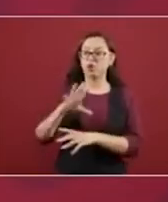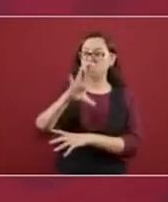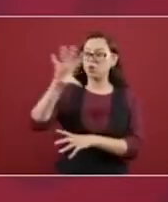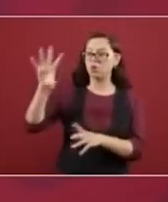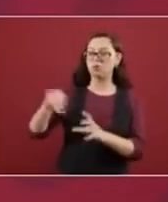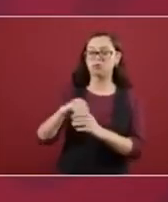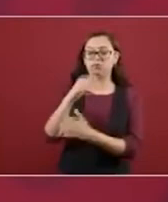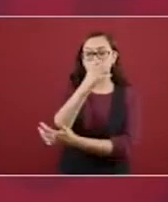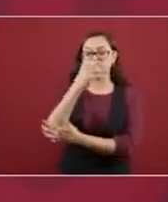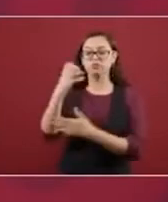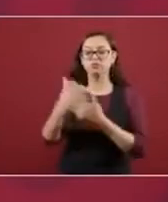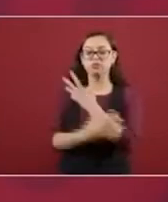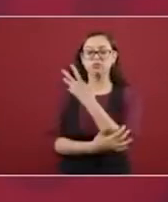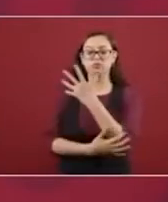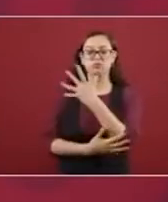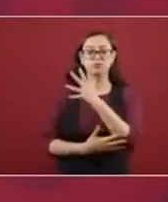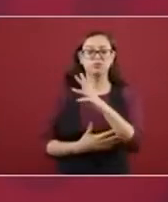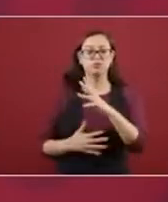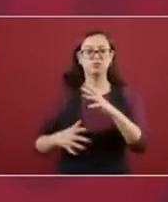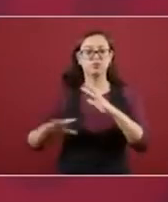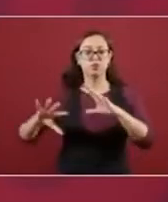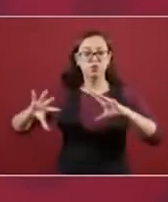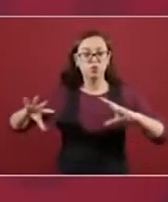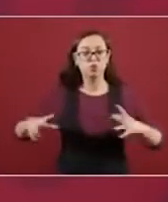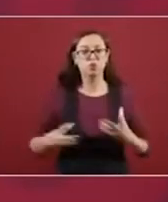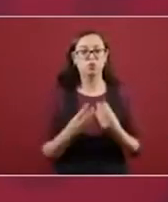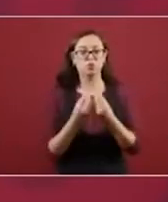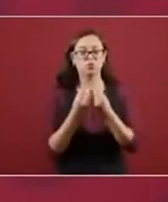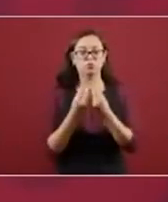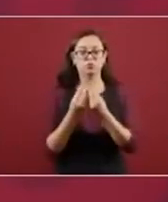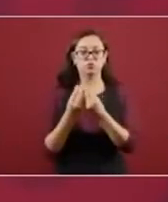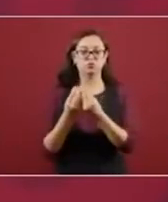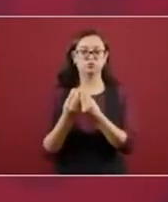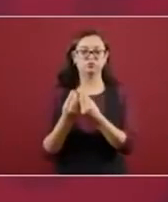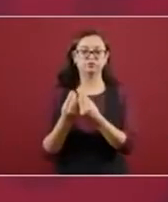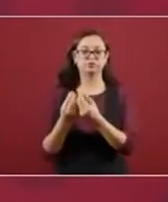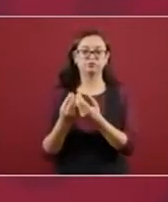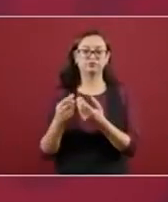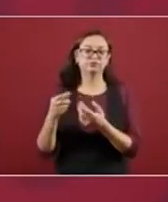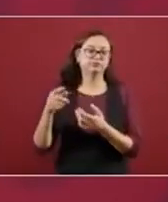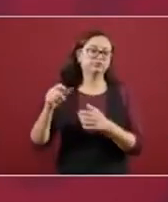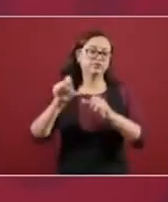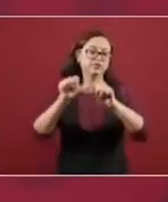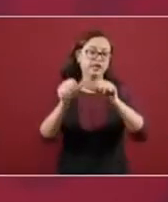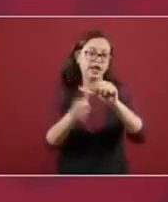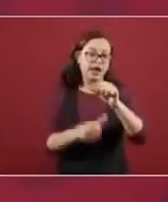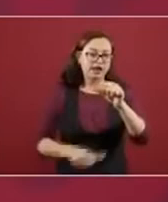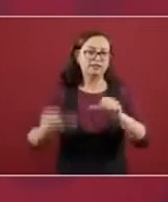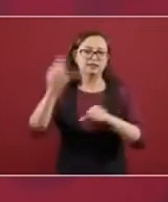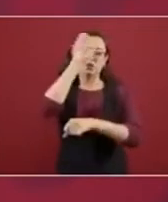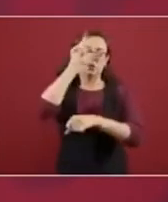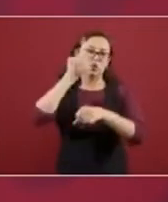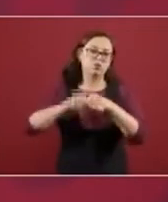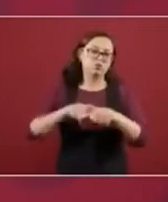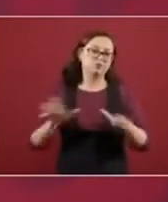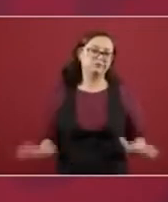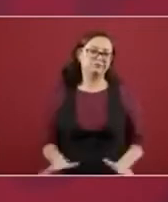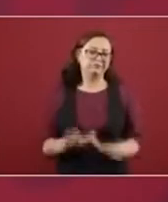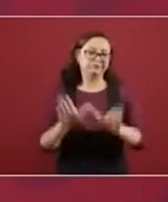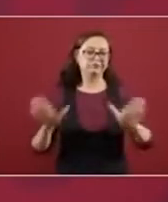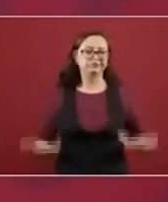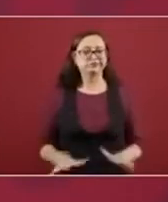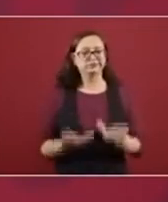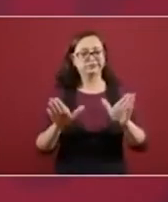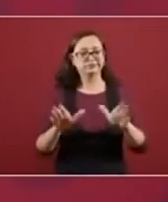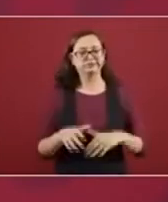Luego del anuncio hecho por el presidente Andrés Manuel López Obrador sobre el proyecto cultural en el Bosque de Chapultepec para convertirlo en un